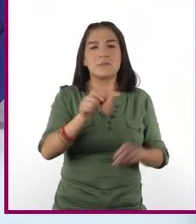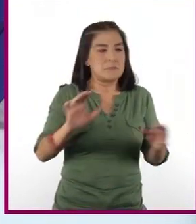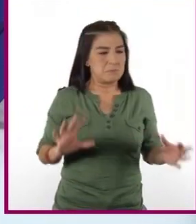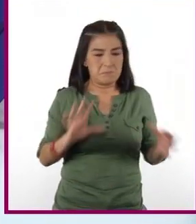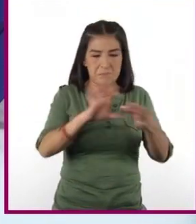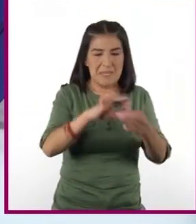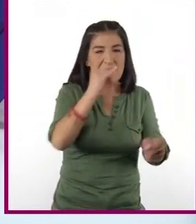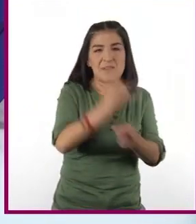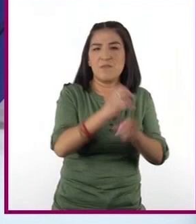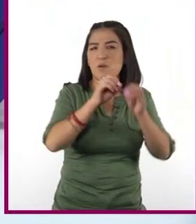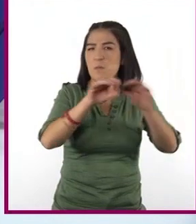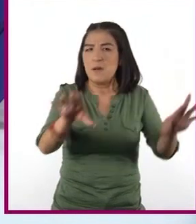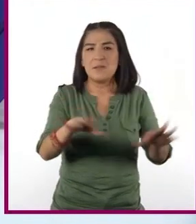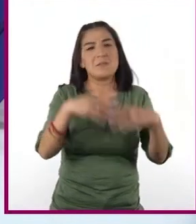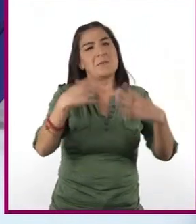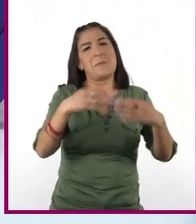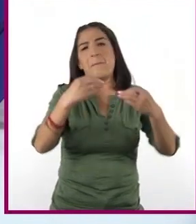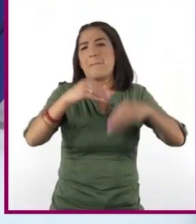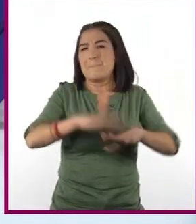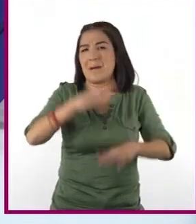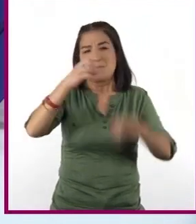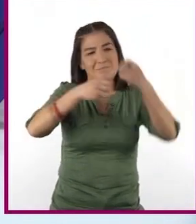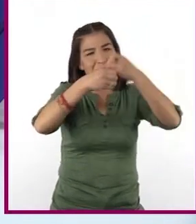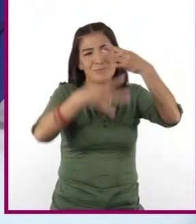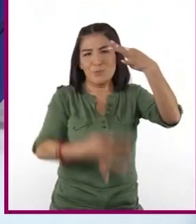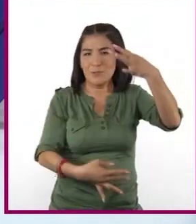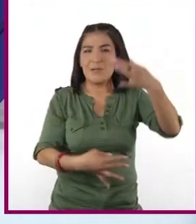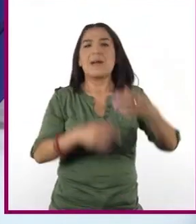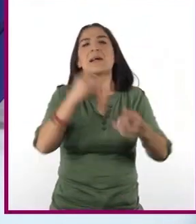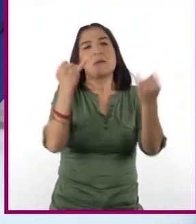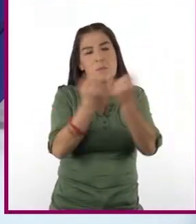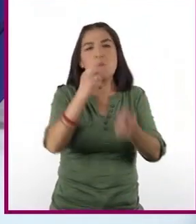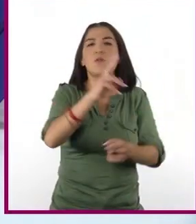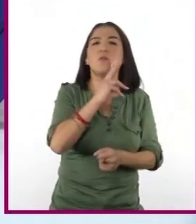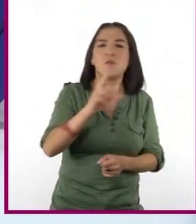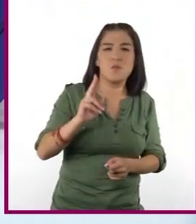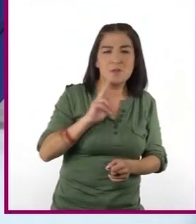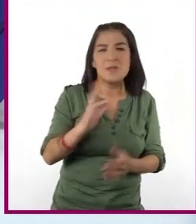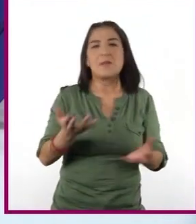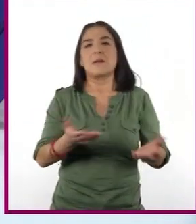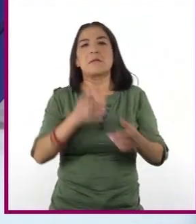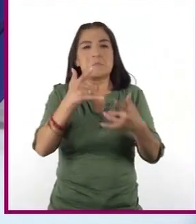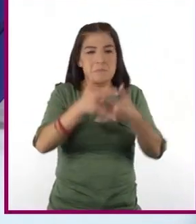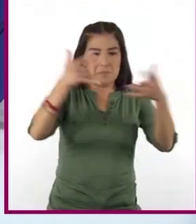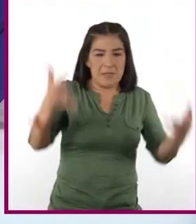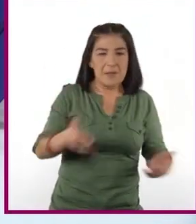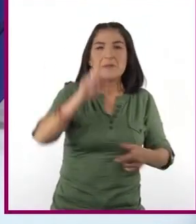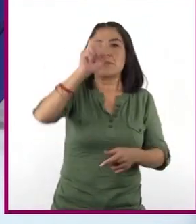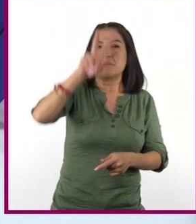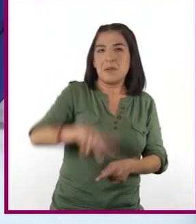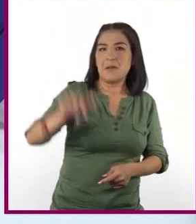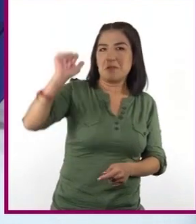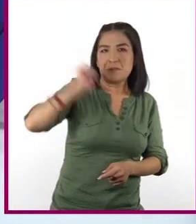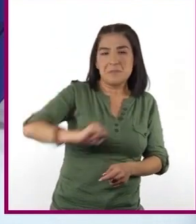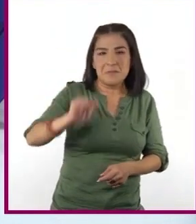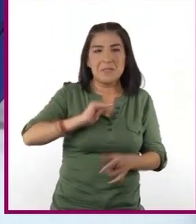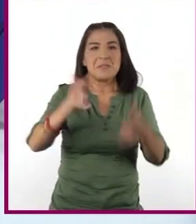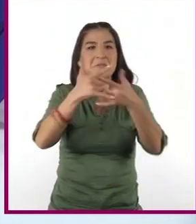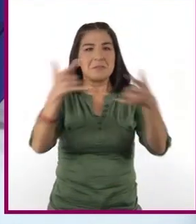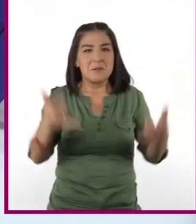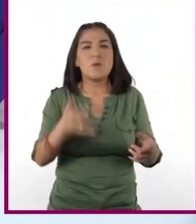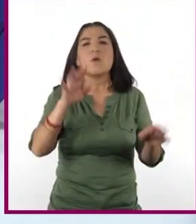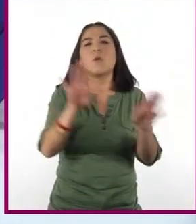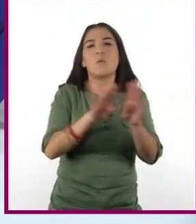de información, no solo de las obras en sí, sino también de noticias, hechos históricos y datos que complementan y